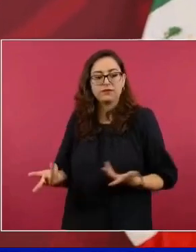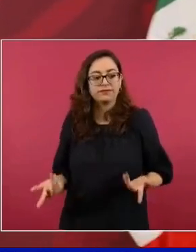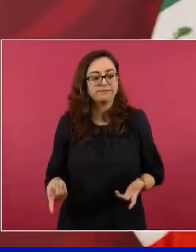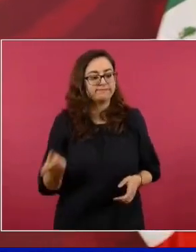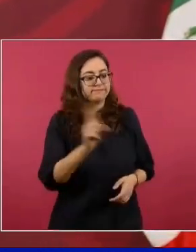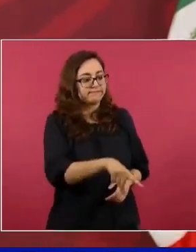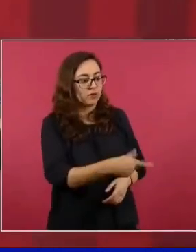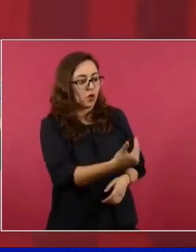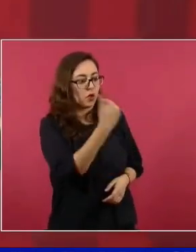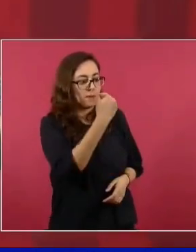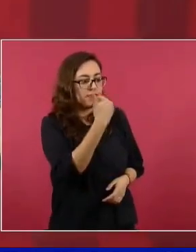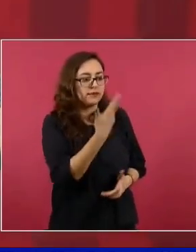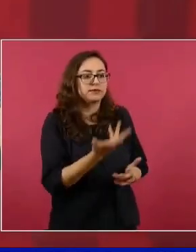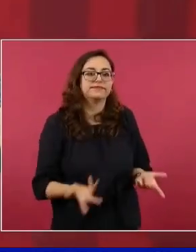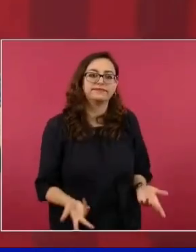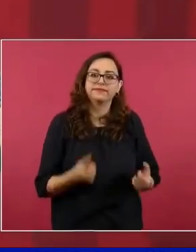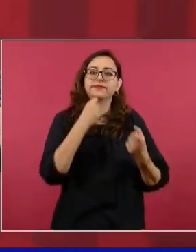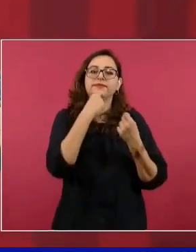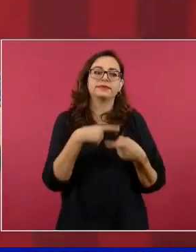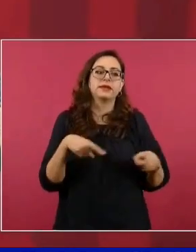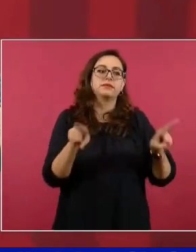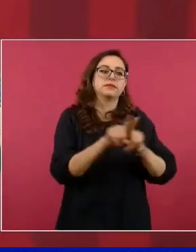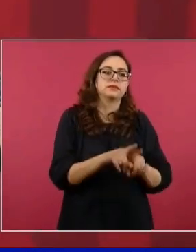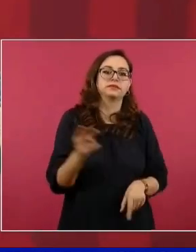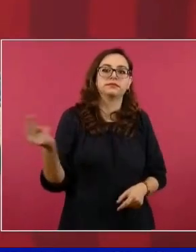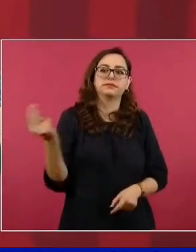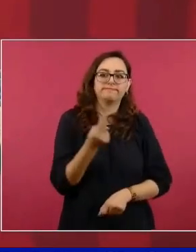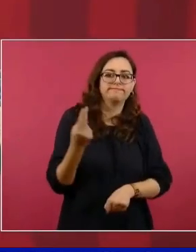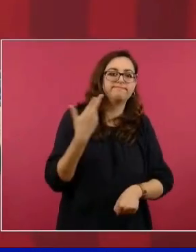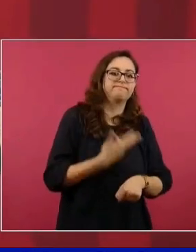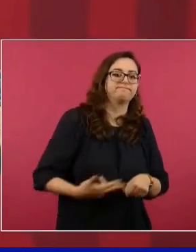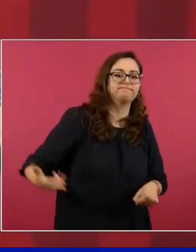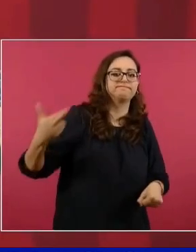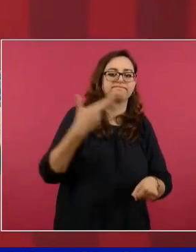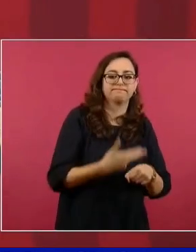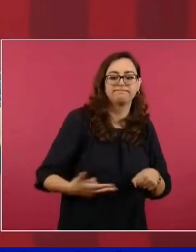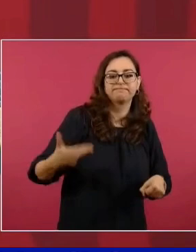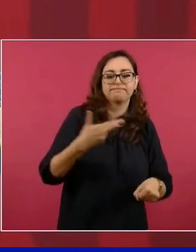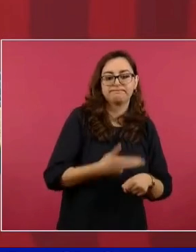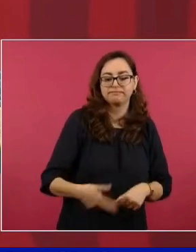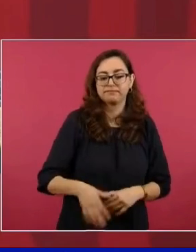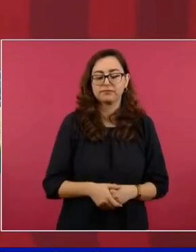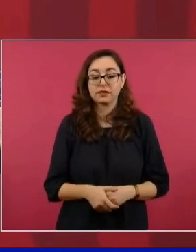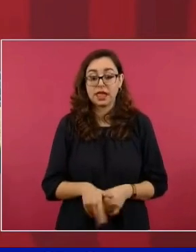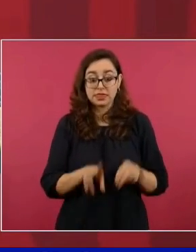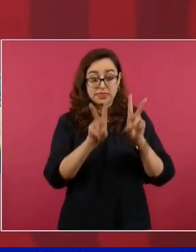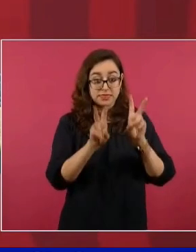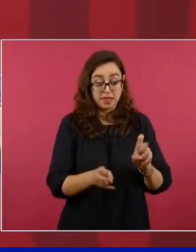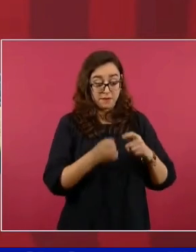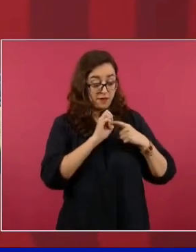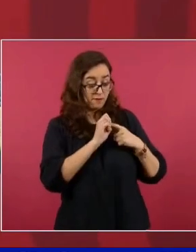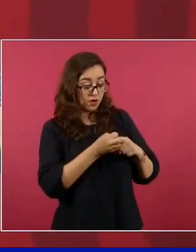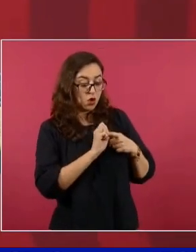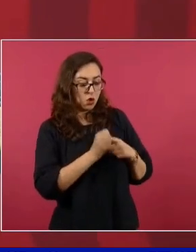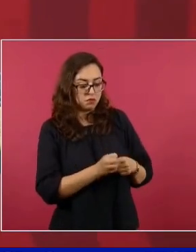En el caso del frijol tenemos ya resuelto lo del abasto,